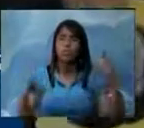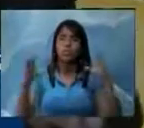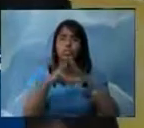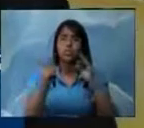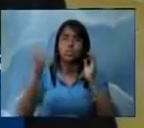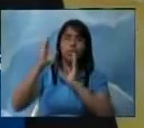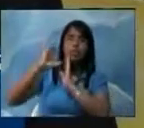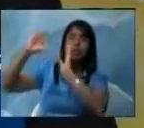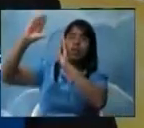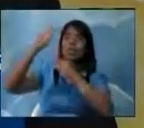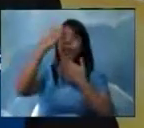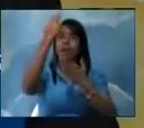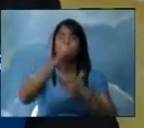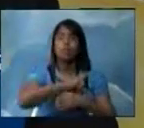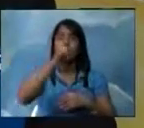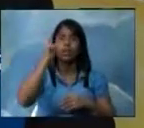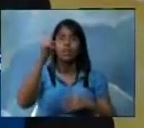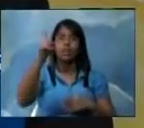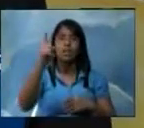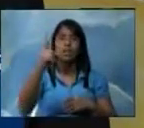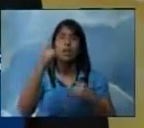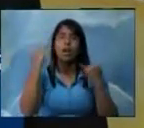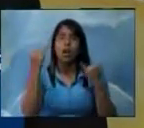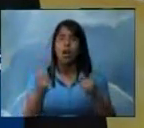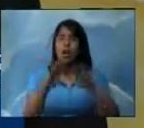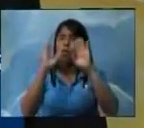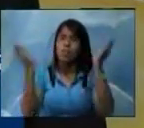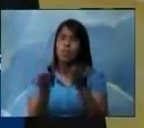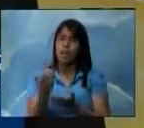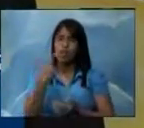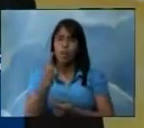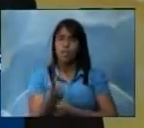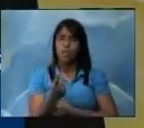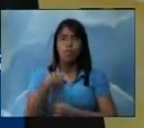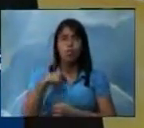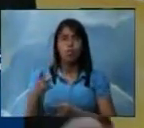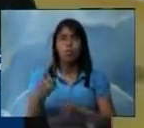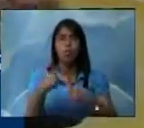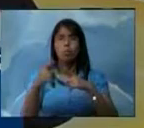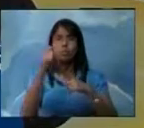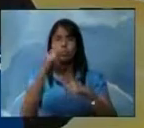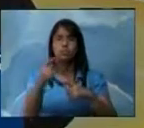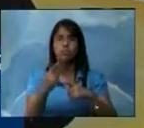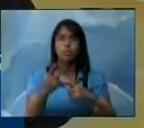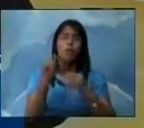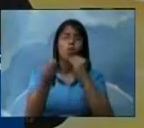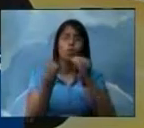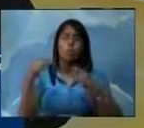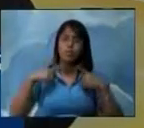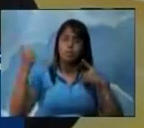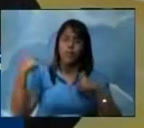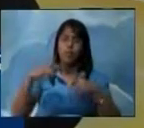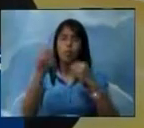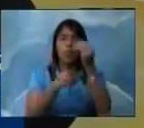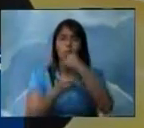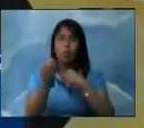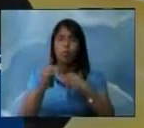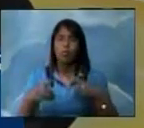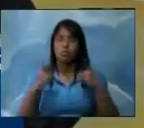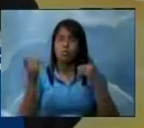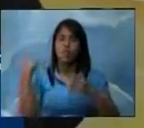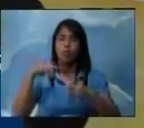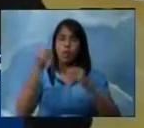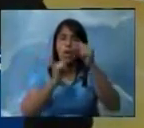se inclinarán delante de ti. Ahora un mundano nos va a decir, un pagano nos va a decir cómo tenemos que comer, cómo tenemos